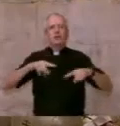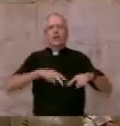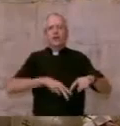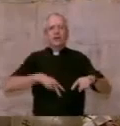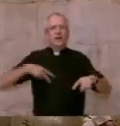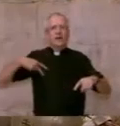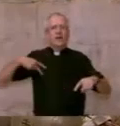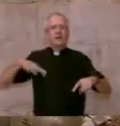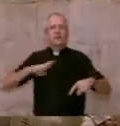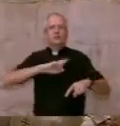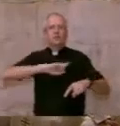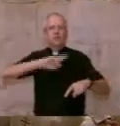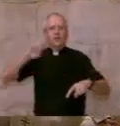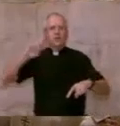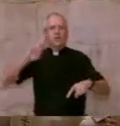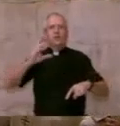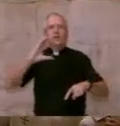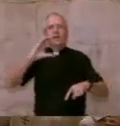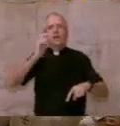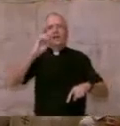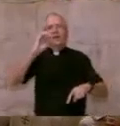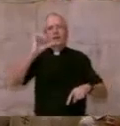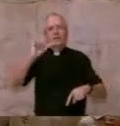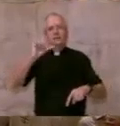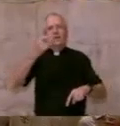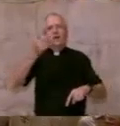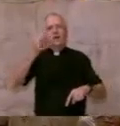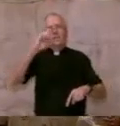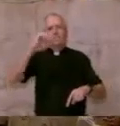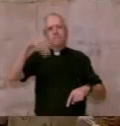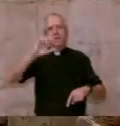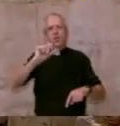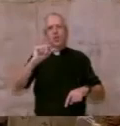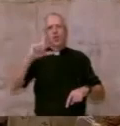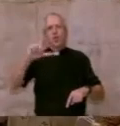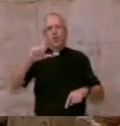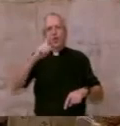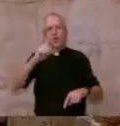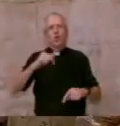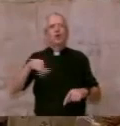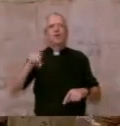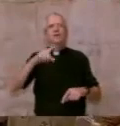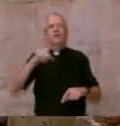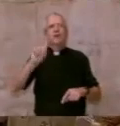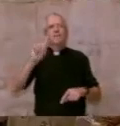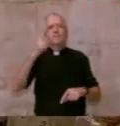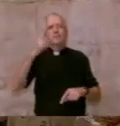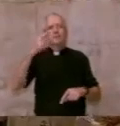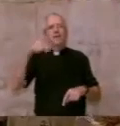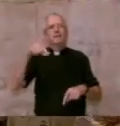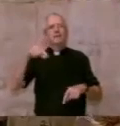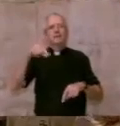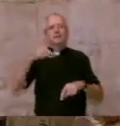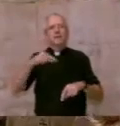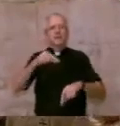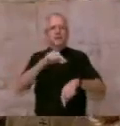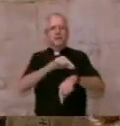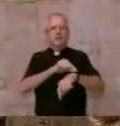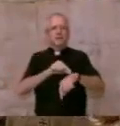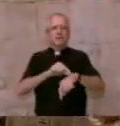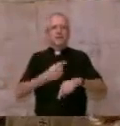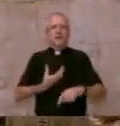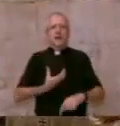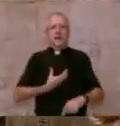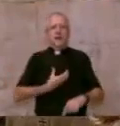Asuntos Religiosos, Carles Armengol, de la primera teniente de alcalde del Ayuntamiento de Tortosa, Mar